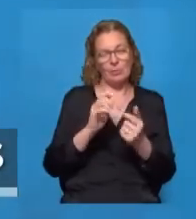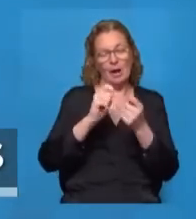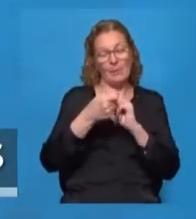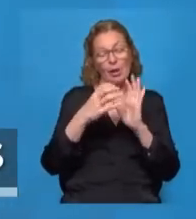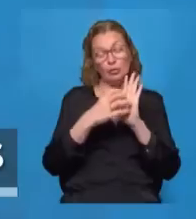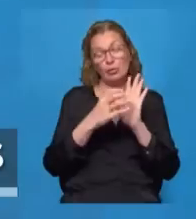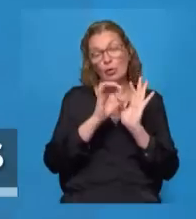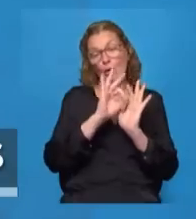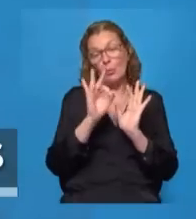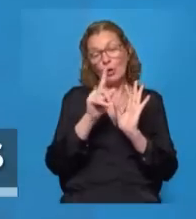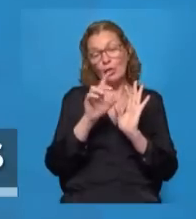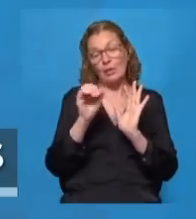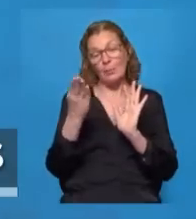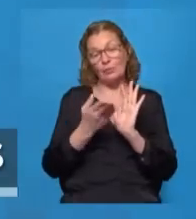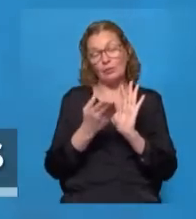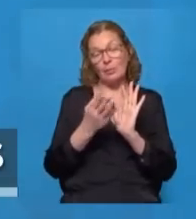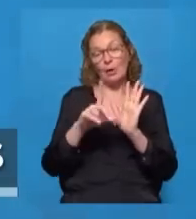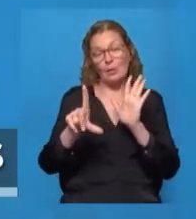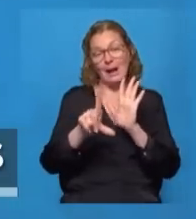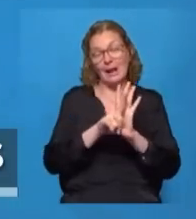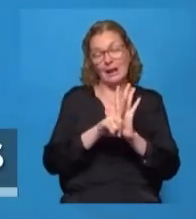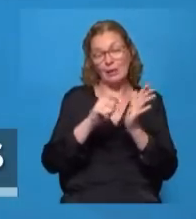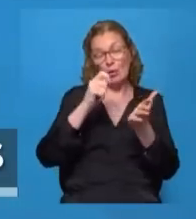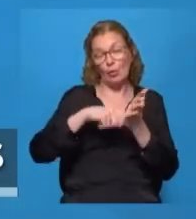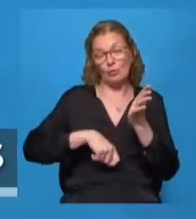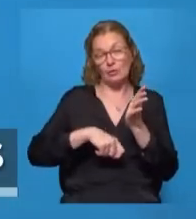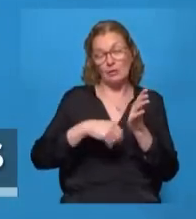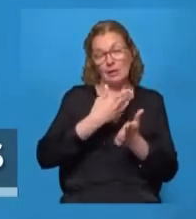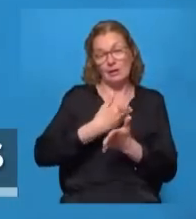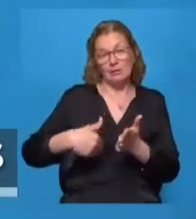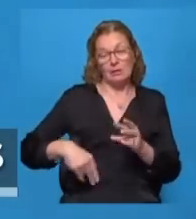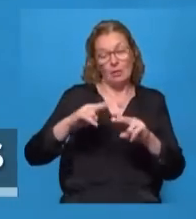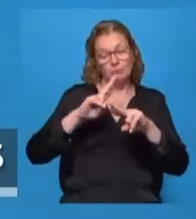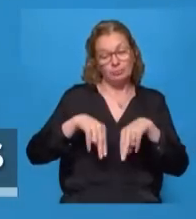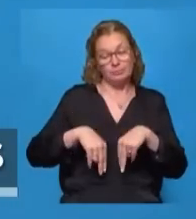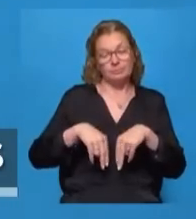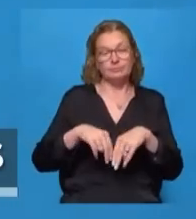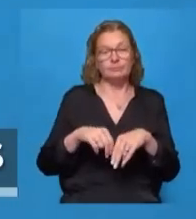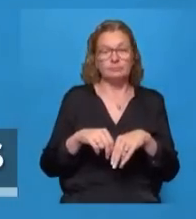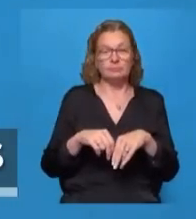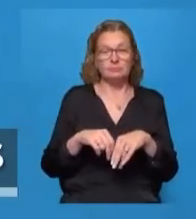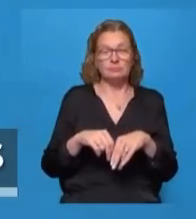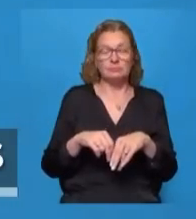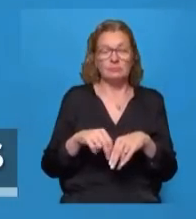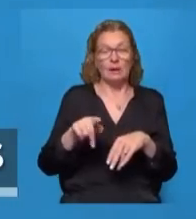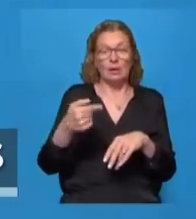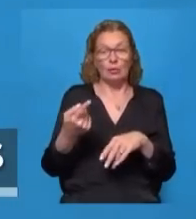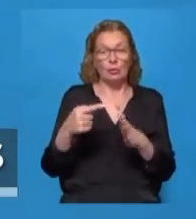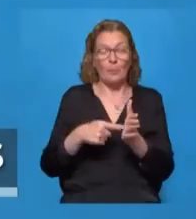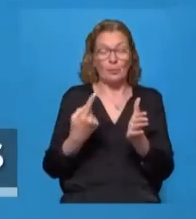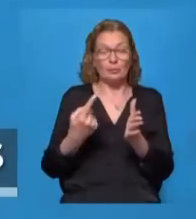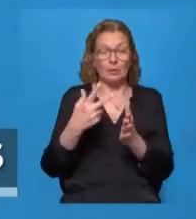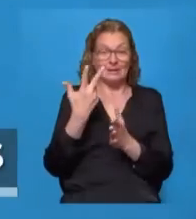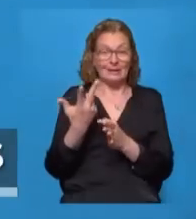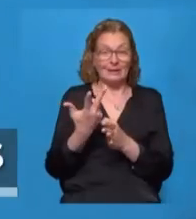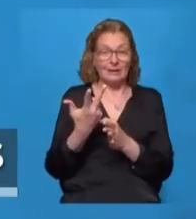Constitución ya sea para dejar una ley o un contrato del estado sin efecto y el otro punto el